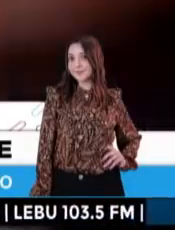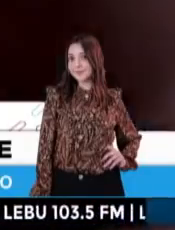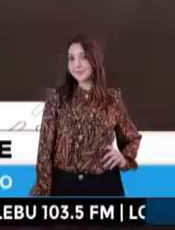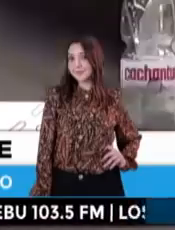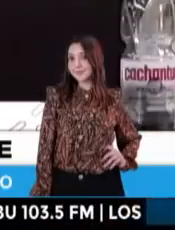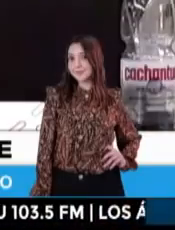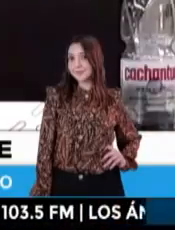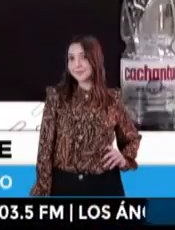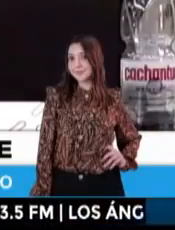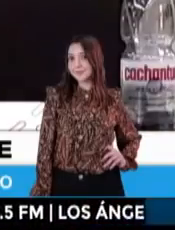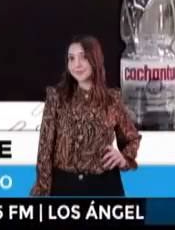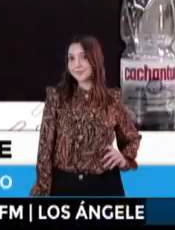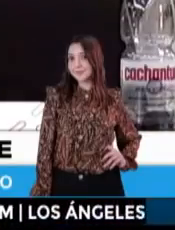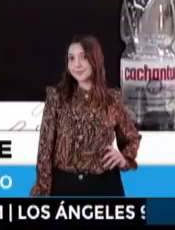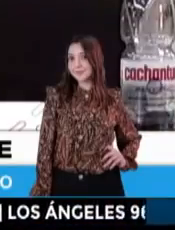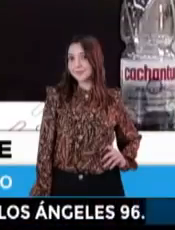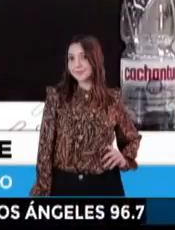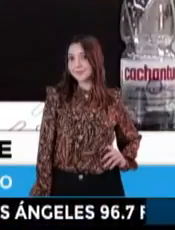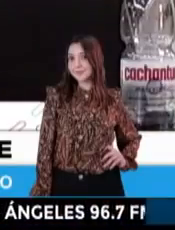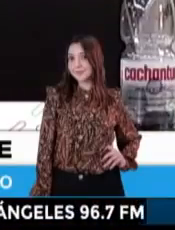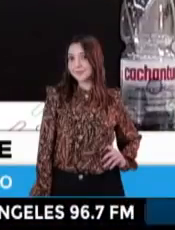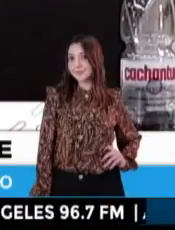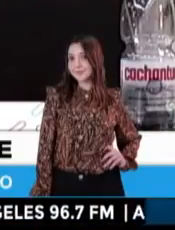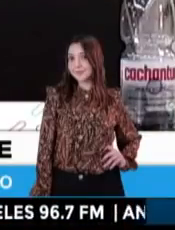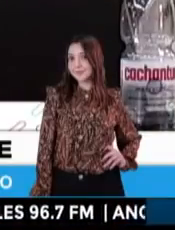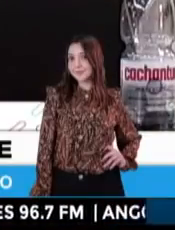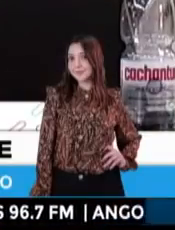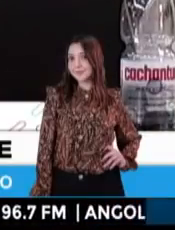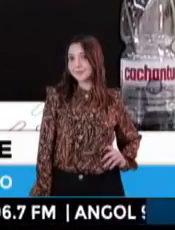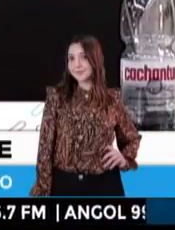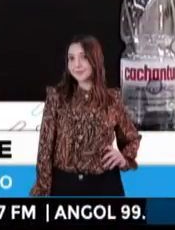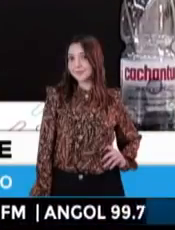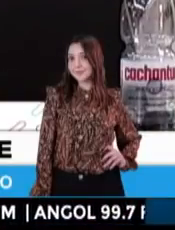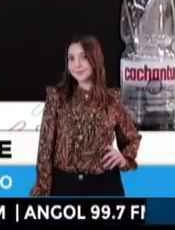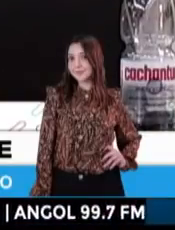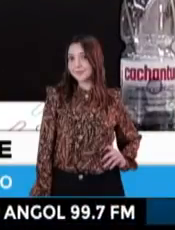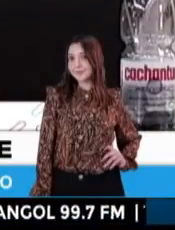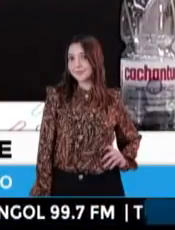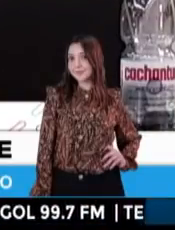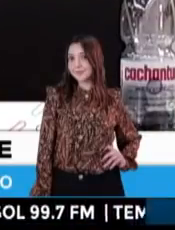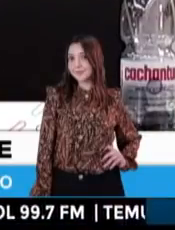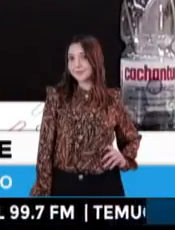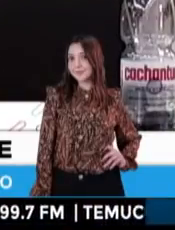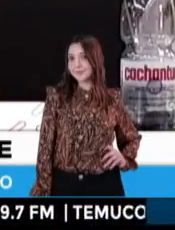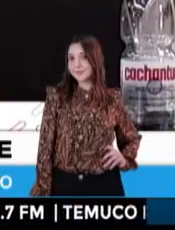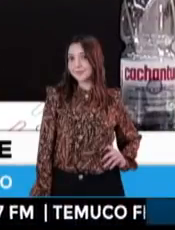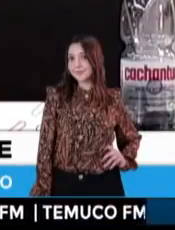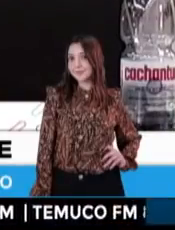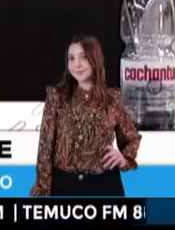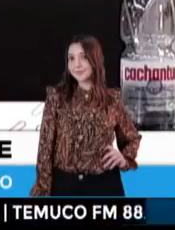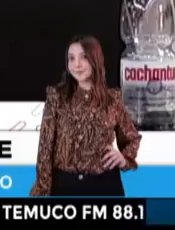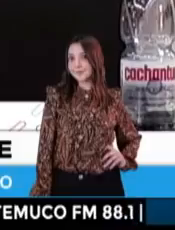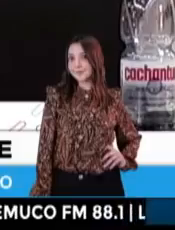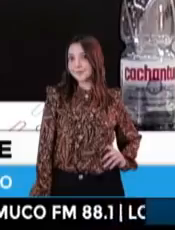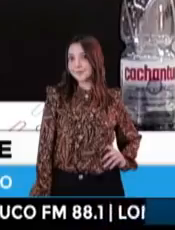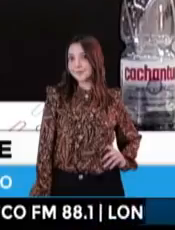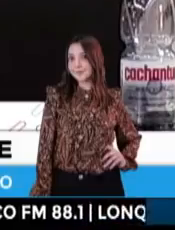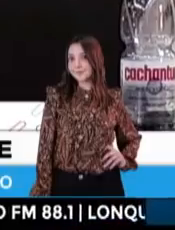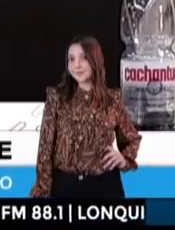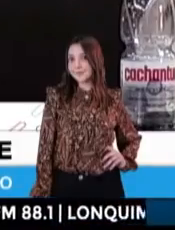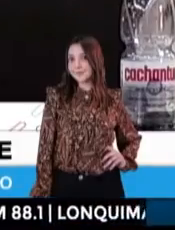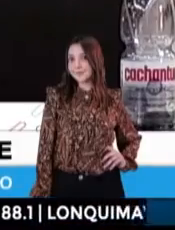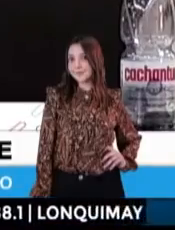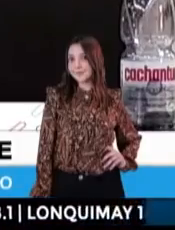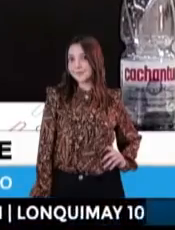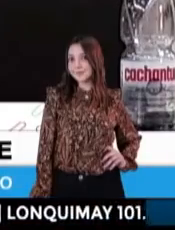constitucional claramente es un vacío que no logró despejarse en el Pleno de la Convención Constitucional, y si hoy debiera regir